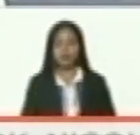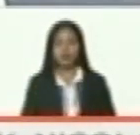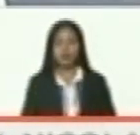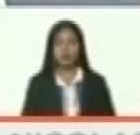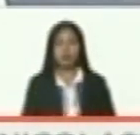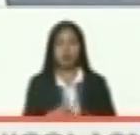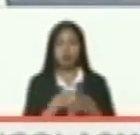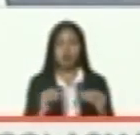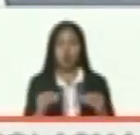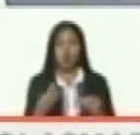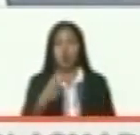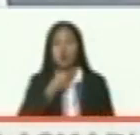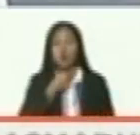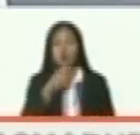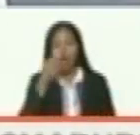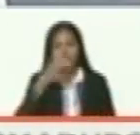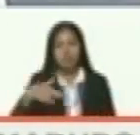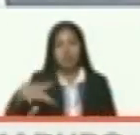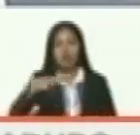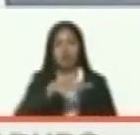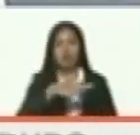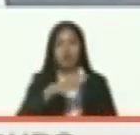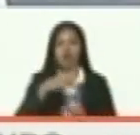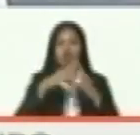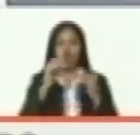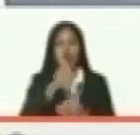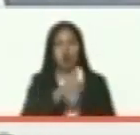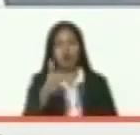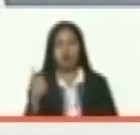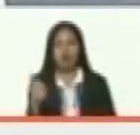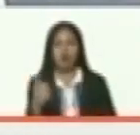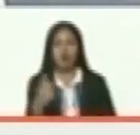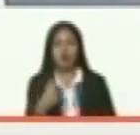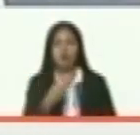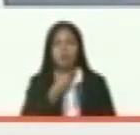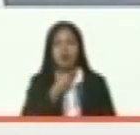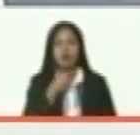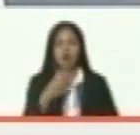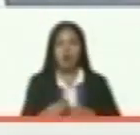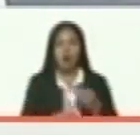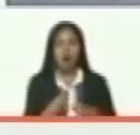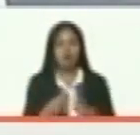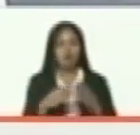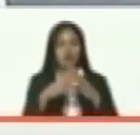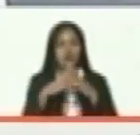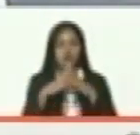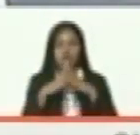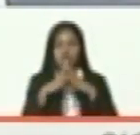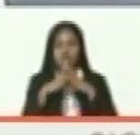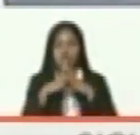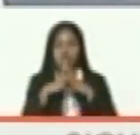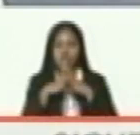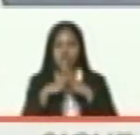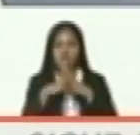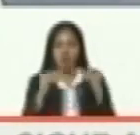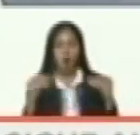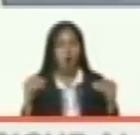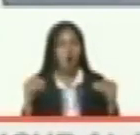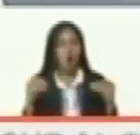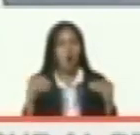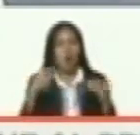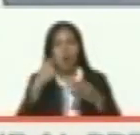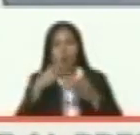a todos los curas de pueblo, a todos los párrocos, a todos los